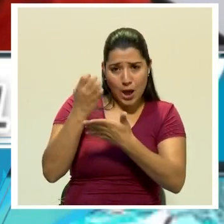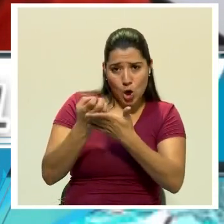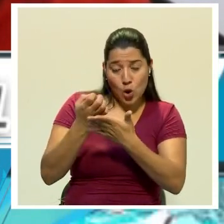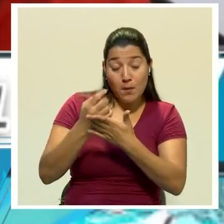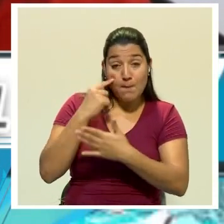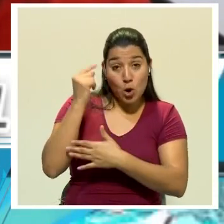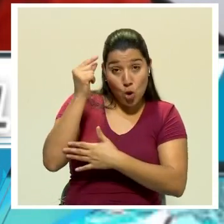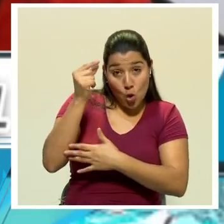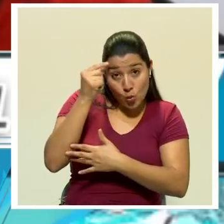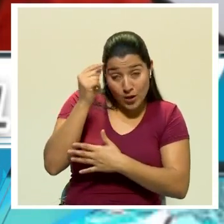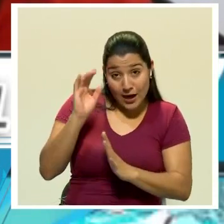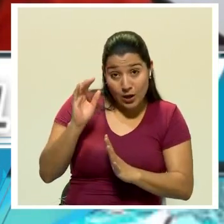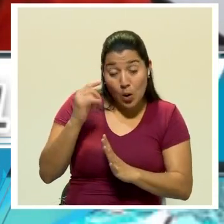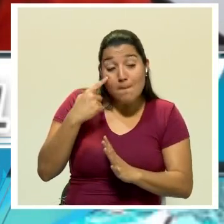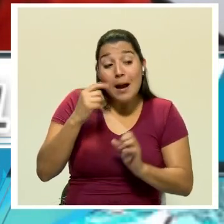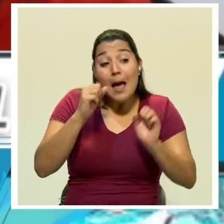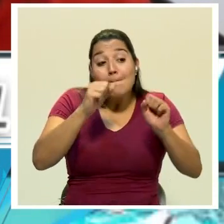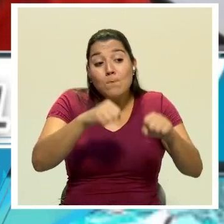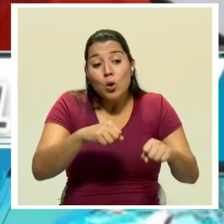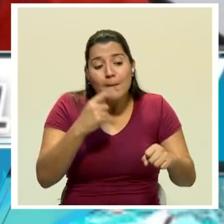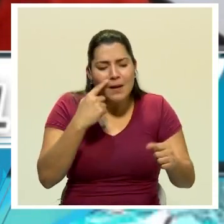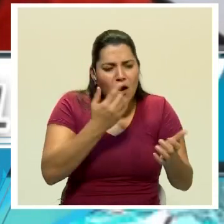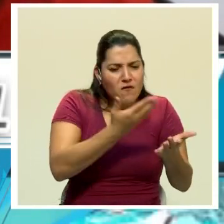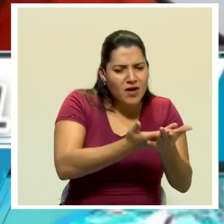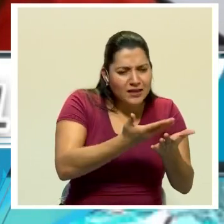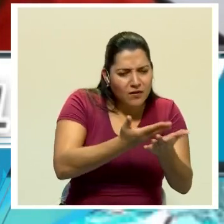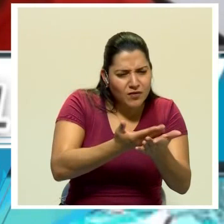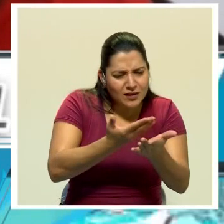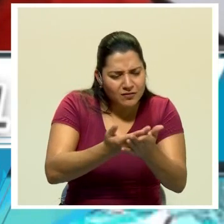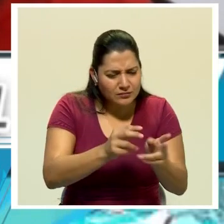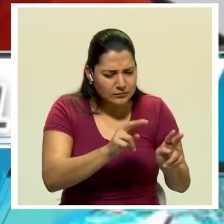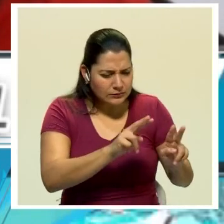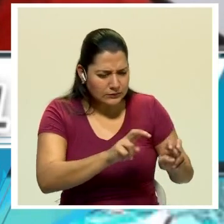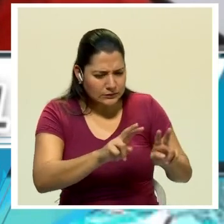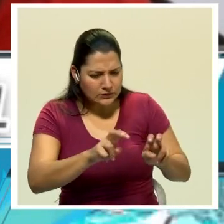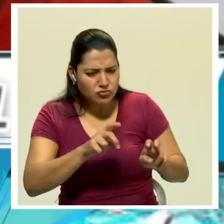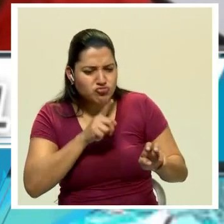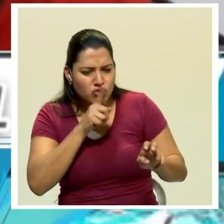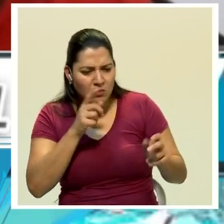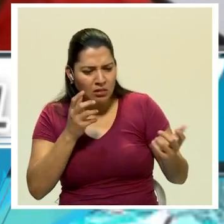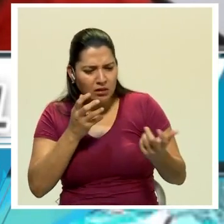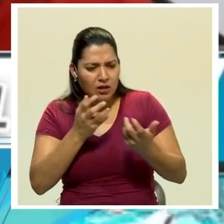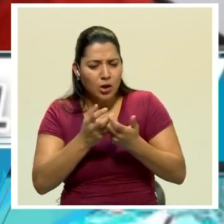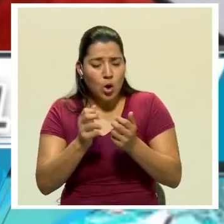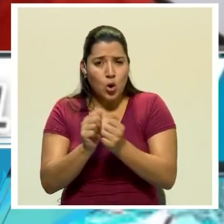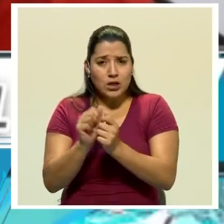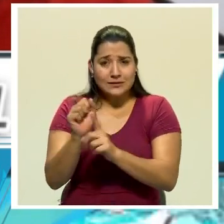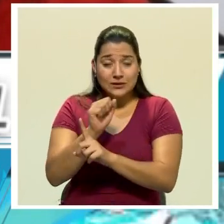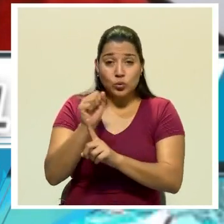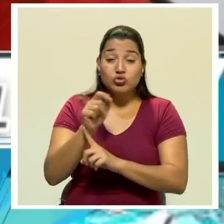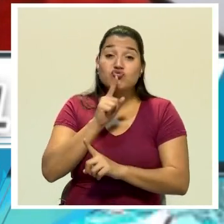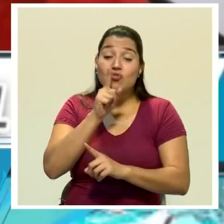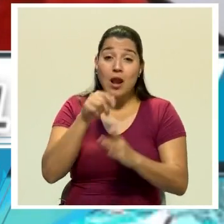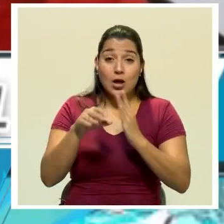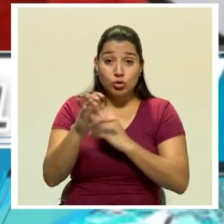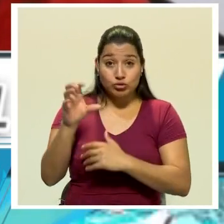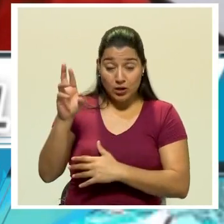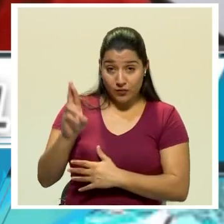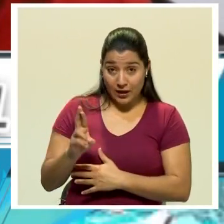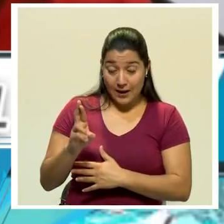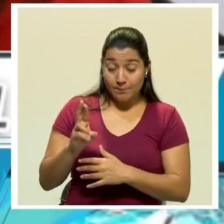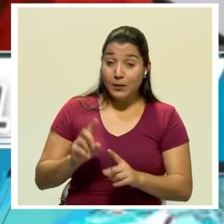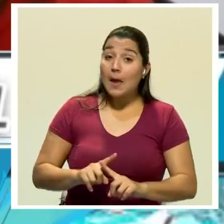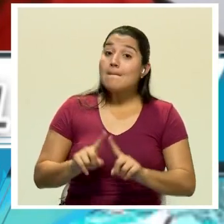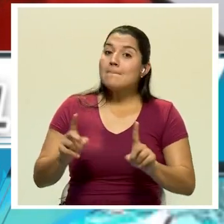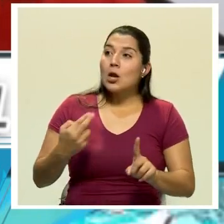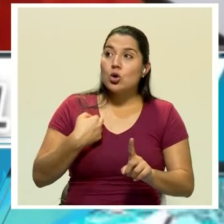analizar si las ofertas que nos presentan realmente sean ofertas aterrizadas con la realidad. Lo cierto es que también hicimos